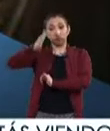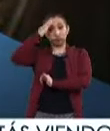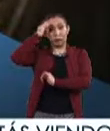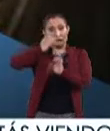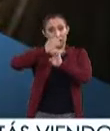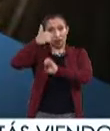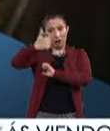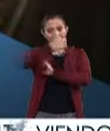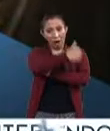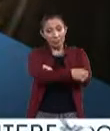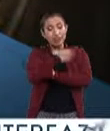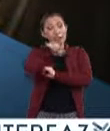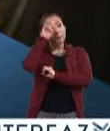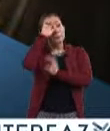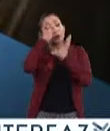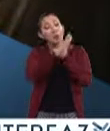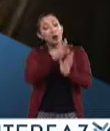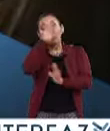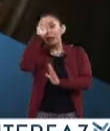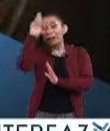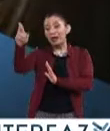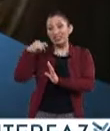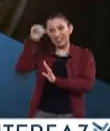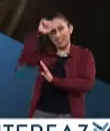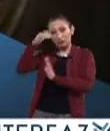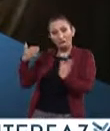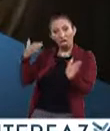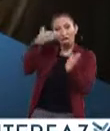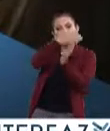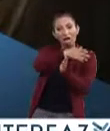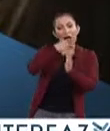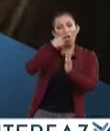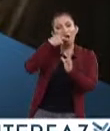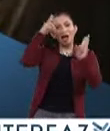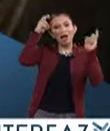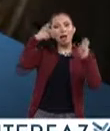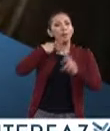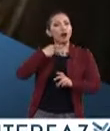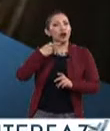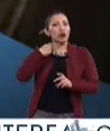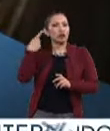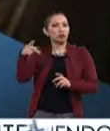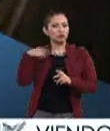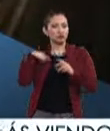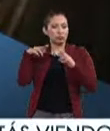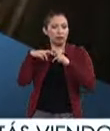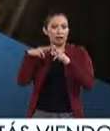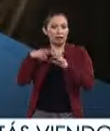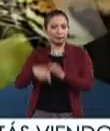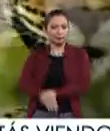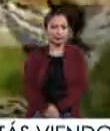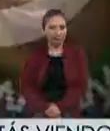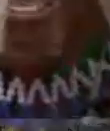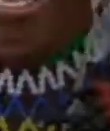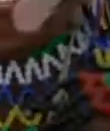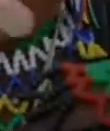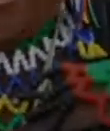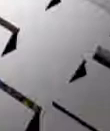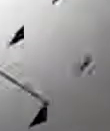autoridades de los estados, sugiriendo que se prohíba a los sacerdotes abordar materias políticas desde el púlpito.